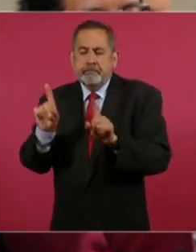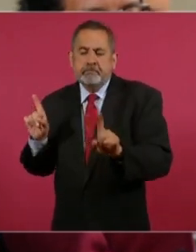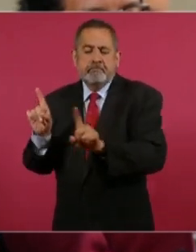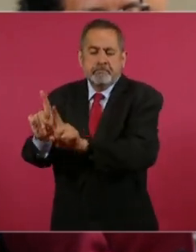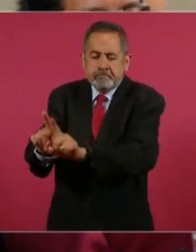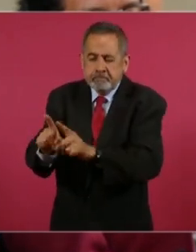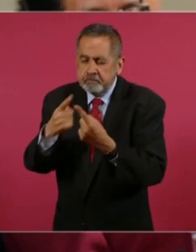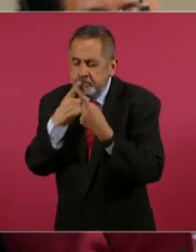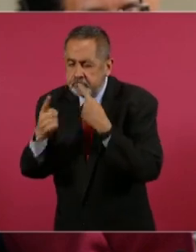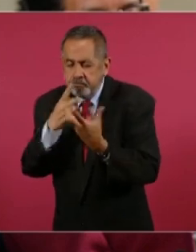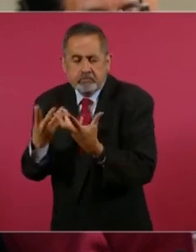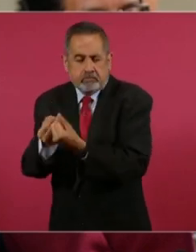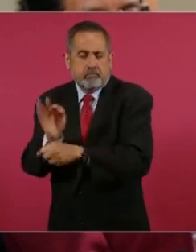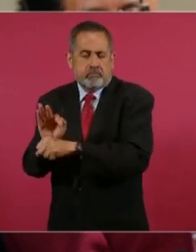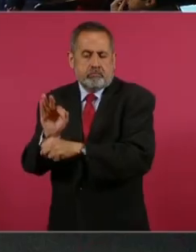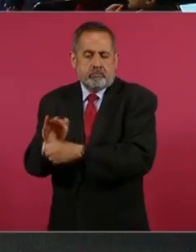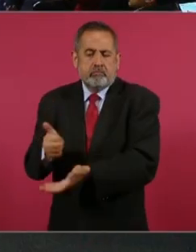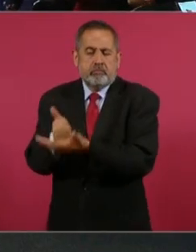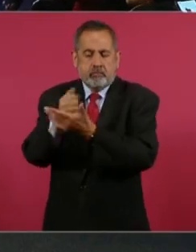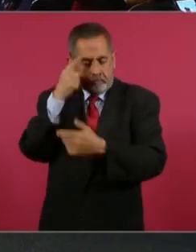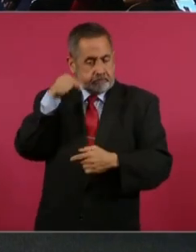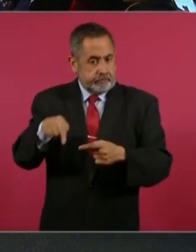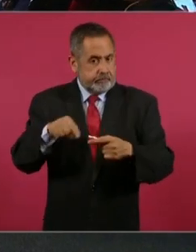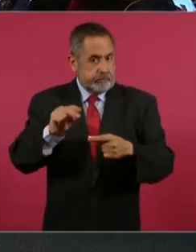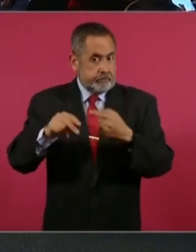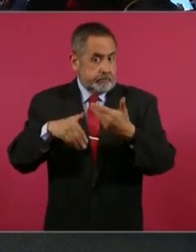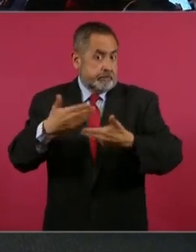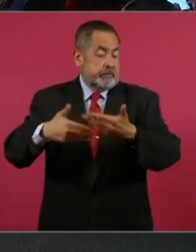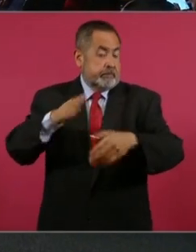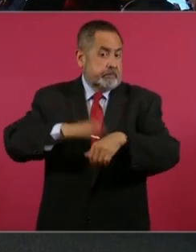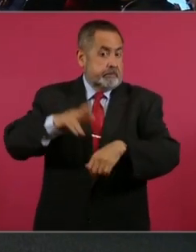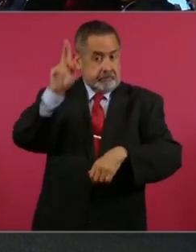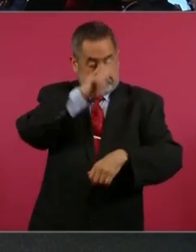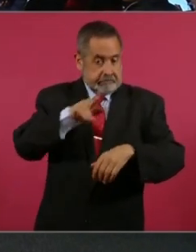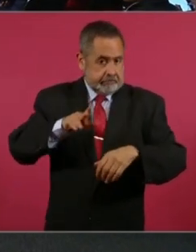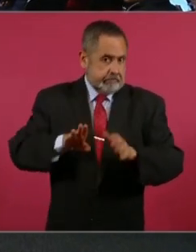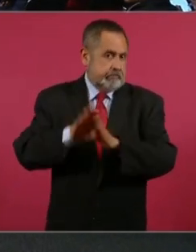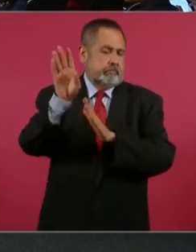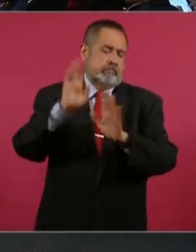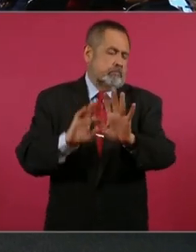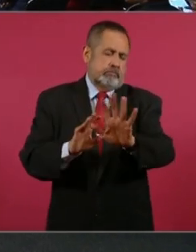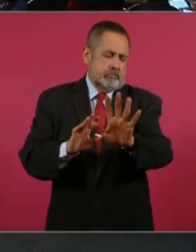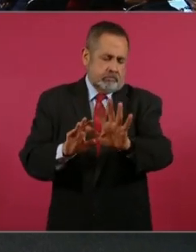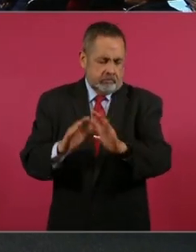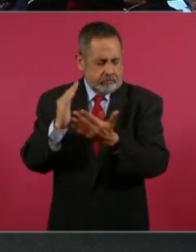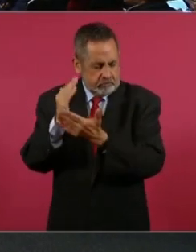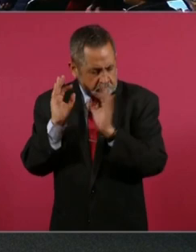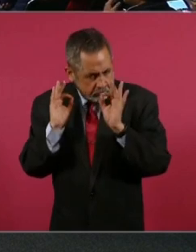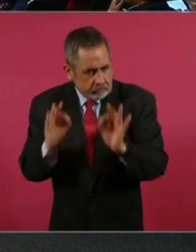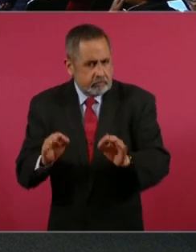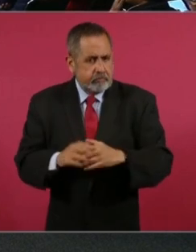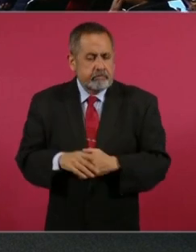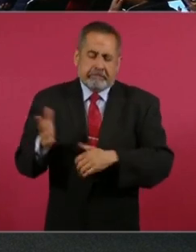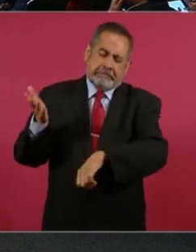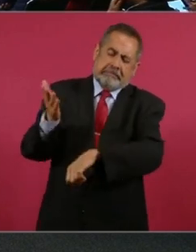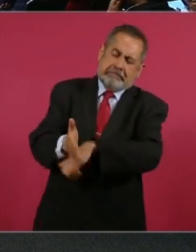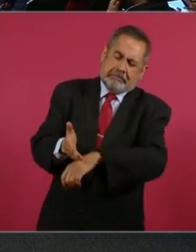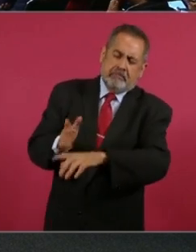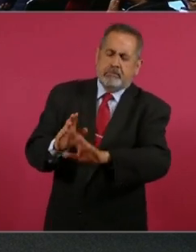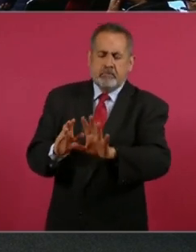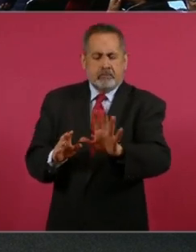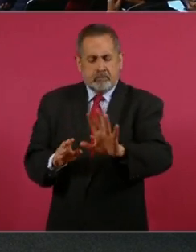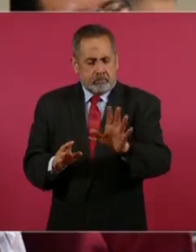poder pues ver la manera también de que esto no escale y que los estudiantes incluso no solamente no sean penalizados,